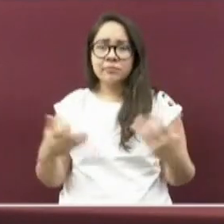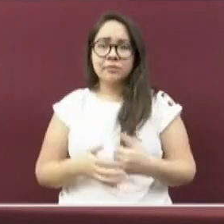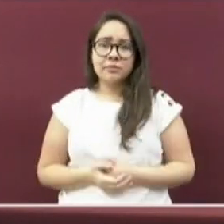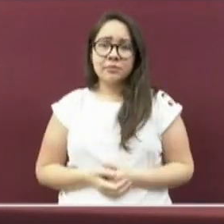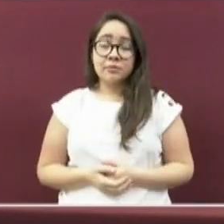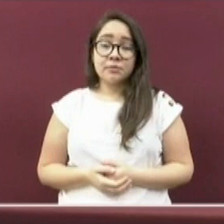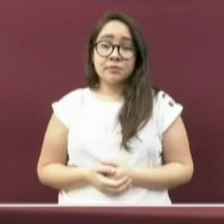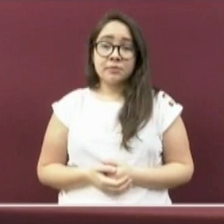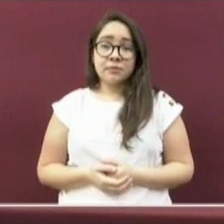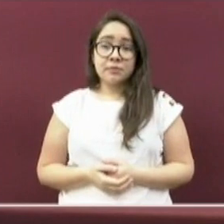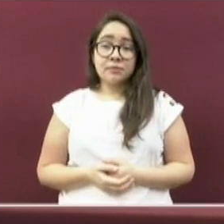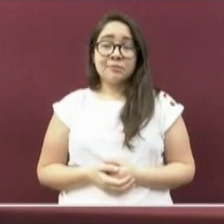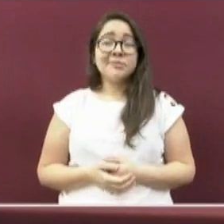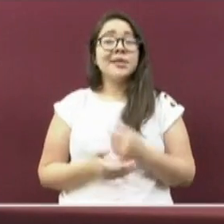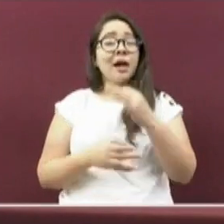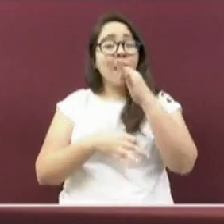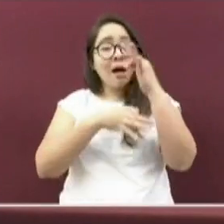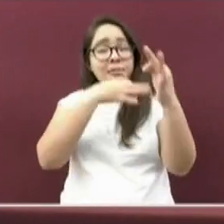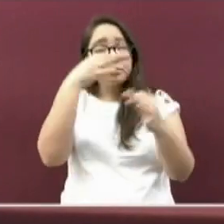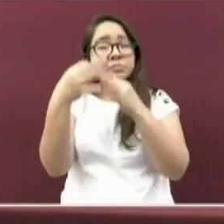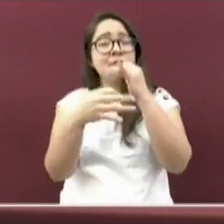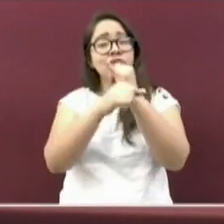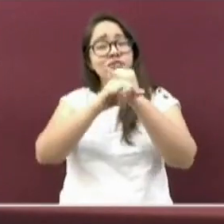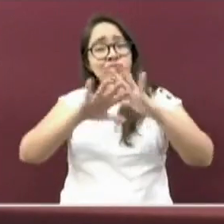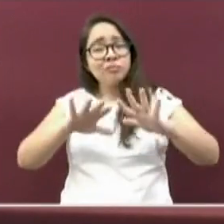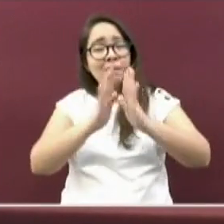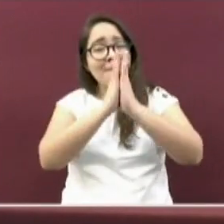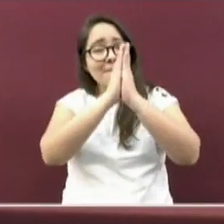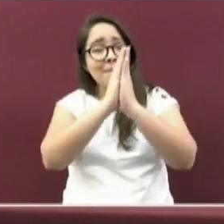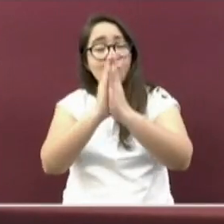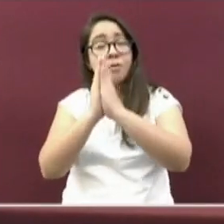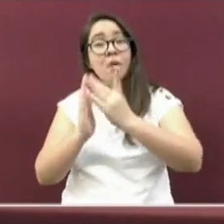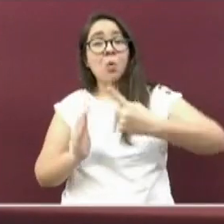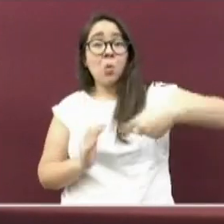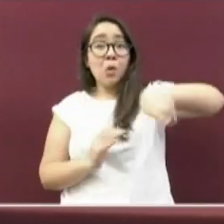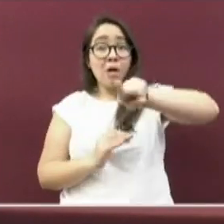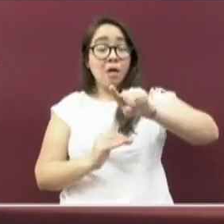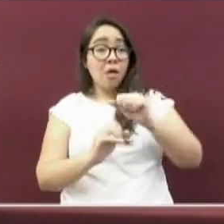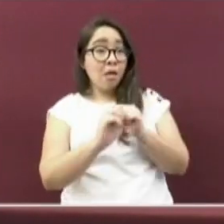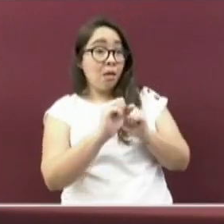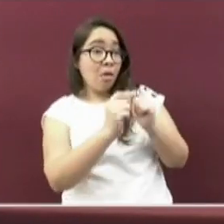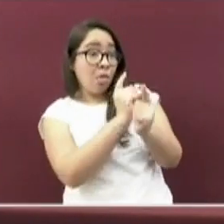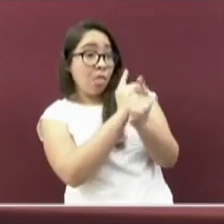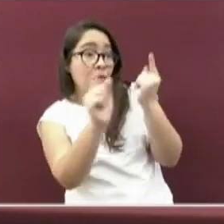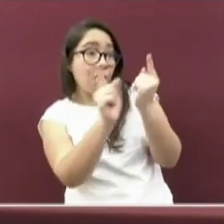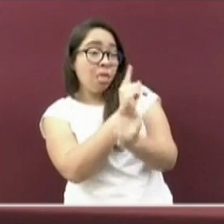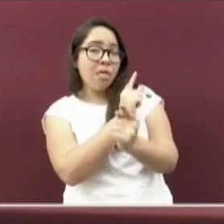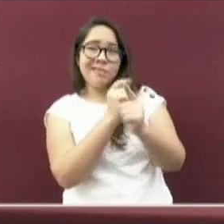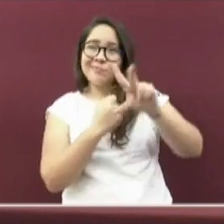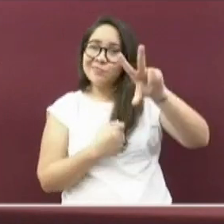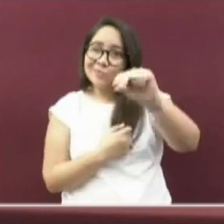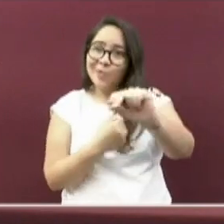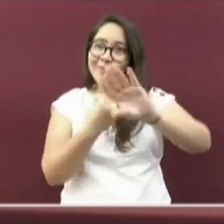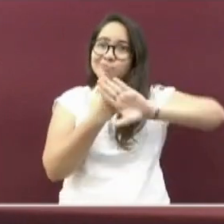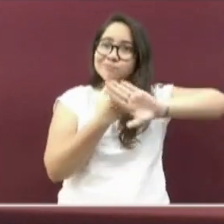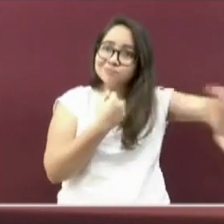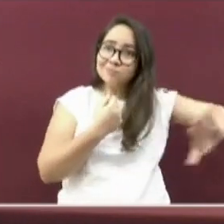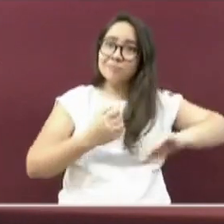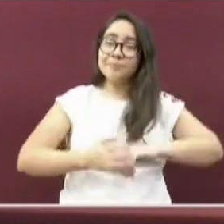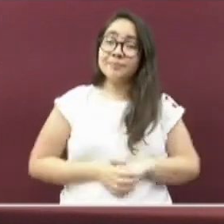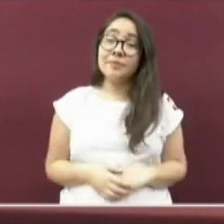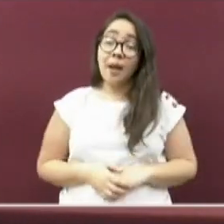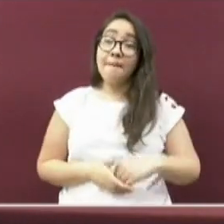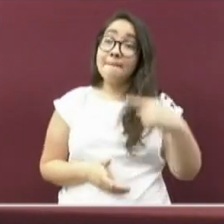SARS-CoV-2, compartan la información y no se expongan a contraer la enfermedad.